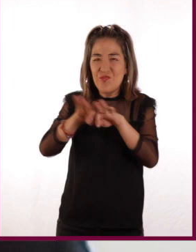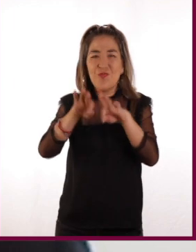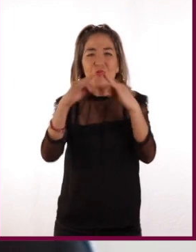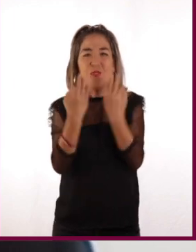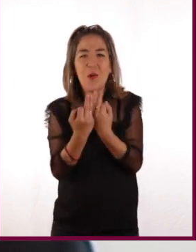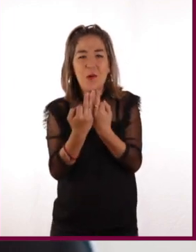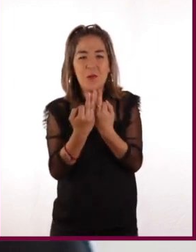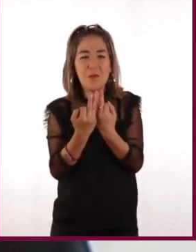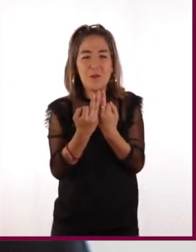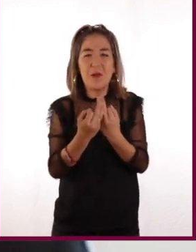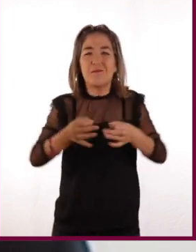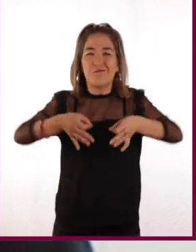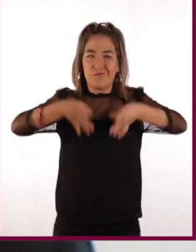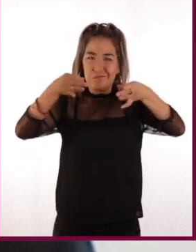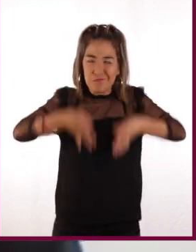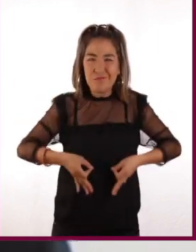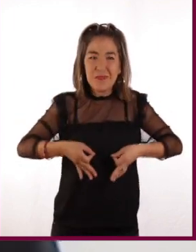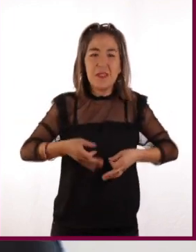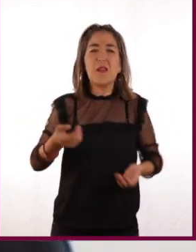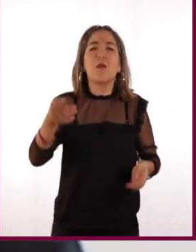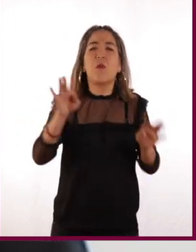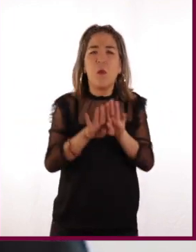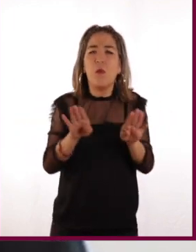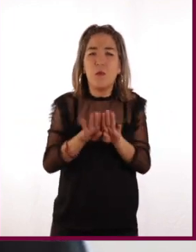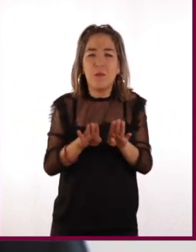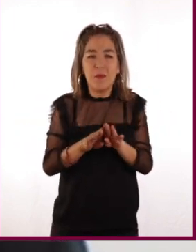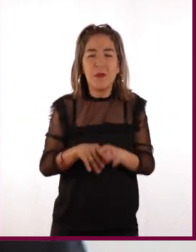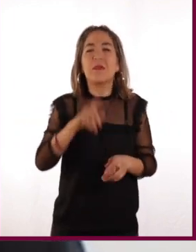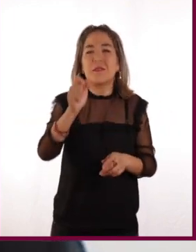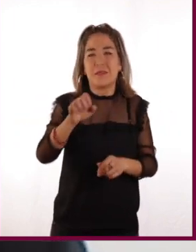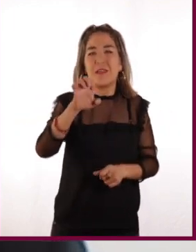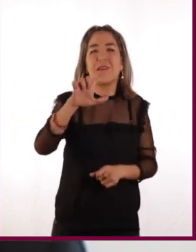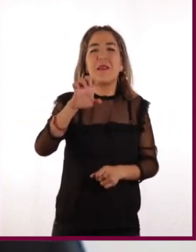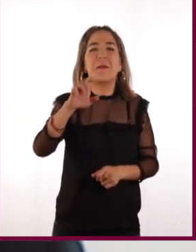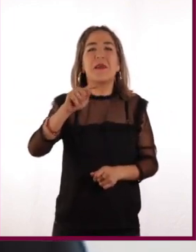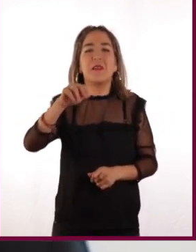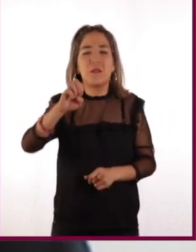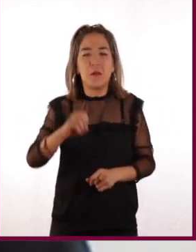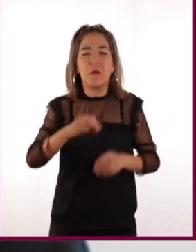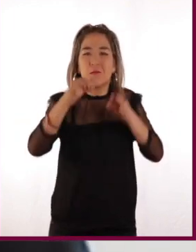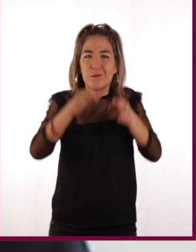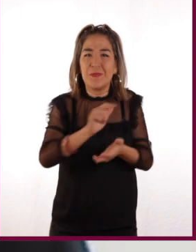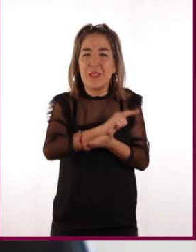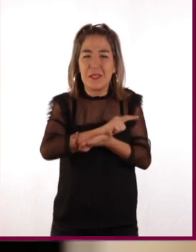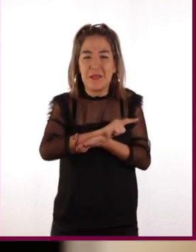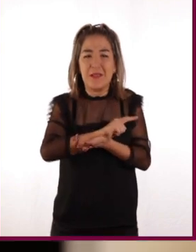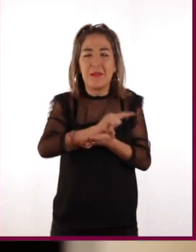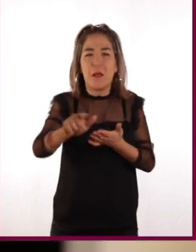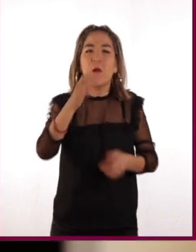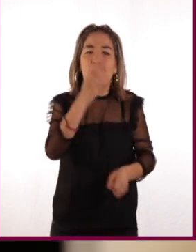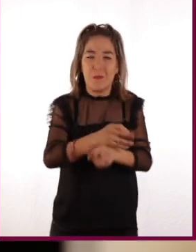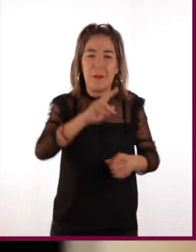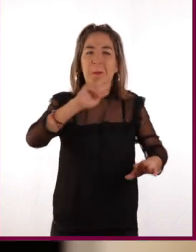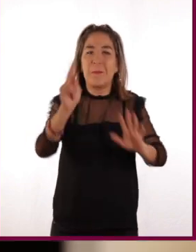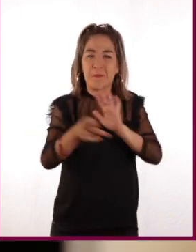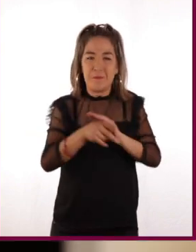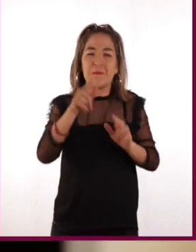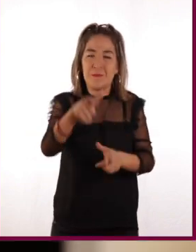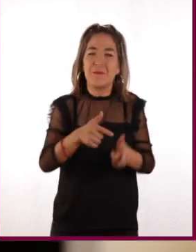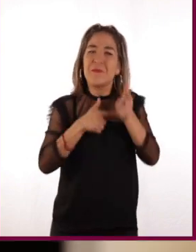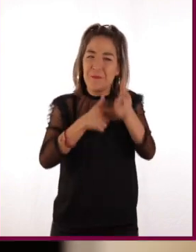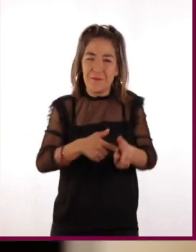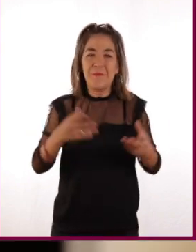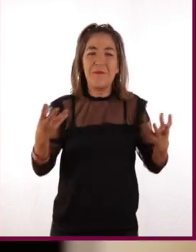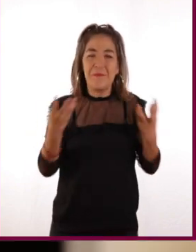encontrar una expresión formal a través de los elementos puros. Maestro, vamos a hacer una pausa en